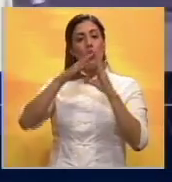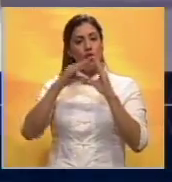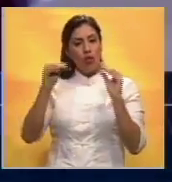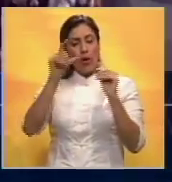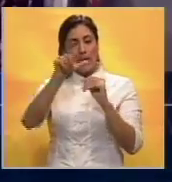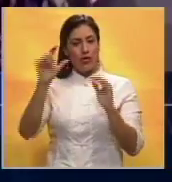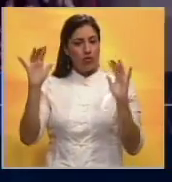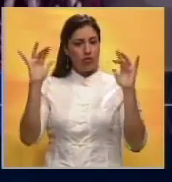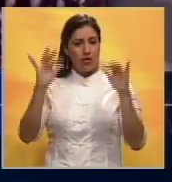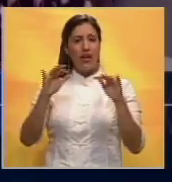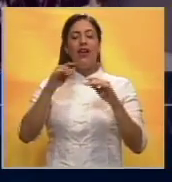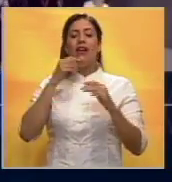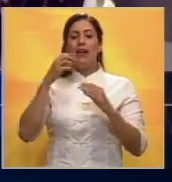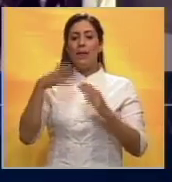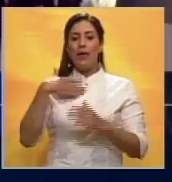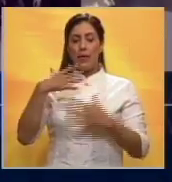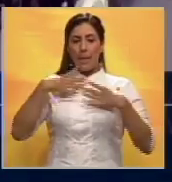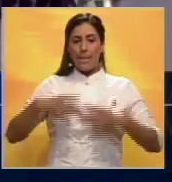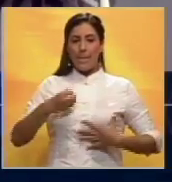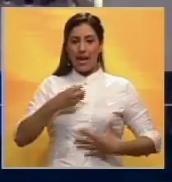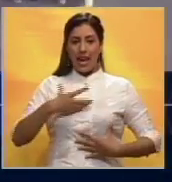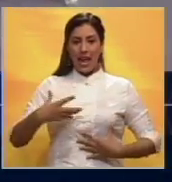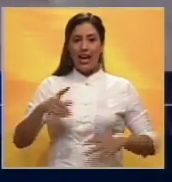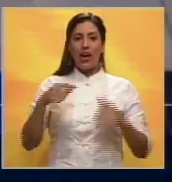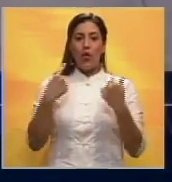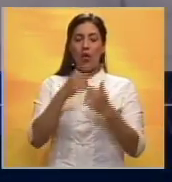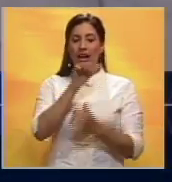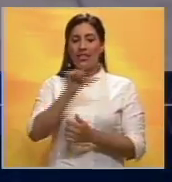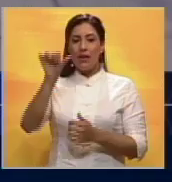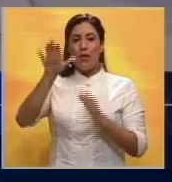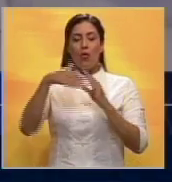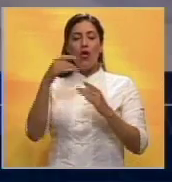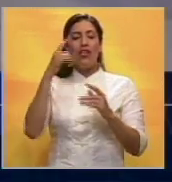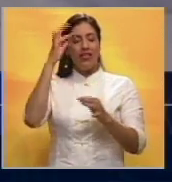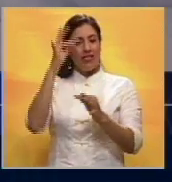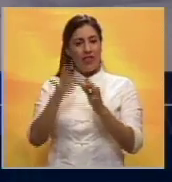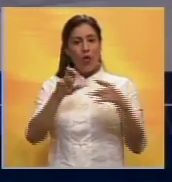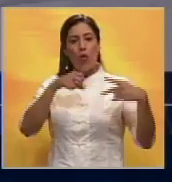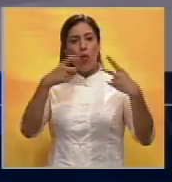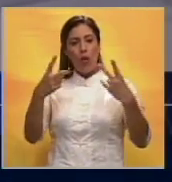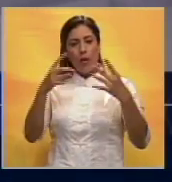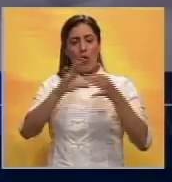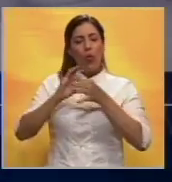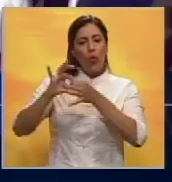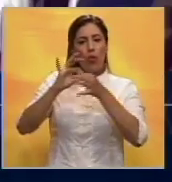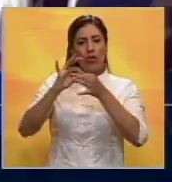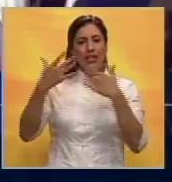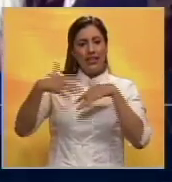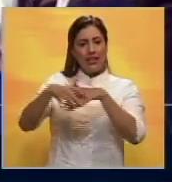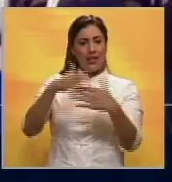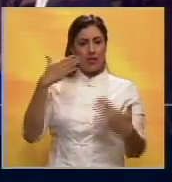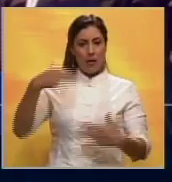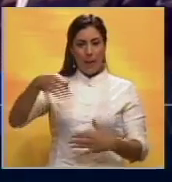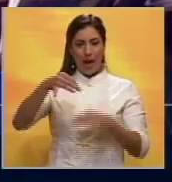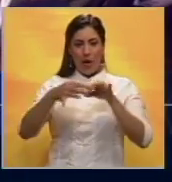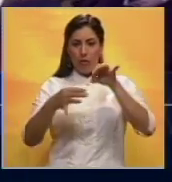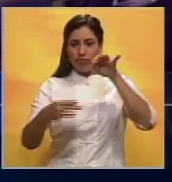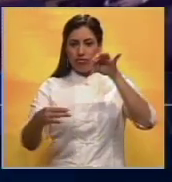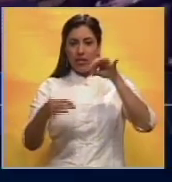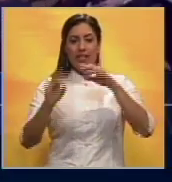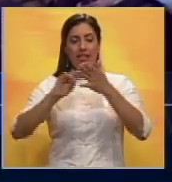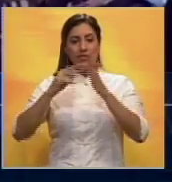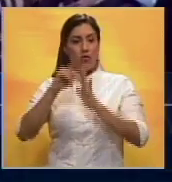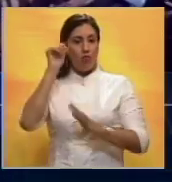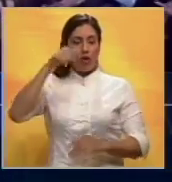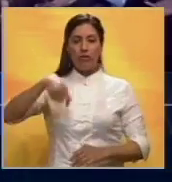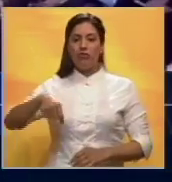mundo en general a llevar una bandana blanca durante la semana de la moda en señal de creer en un mundo Unido e inclusivo yigi hadid